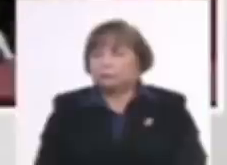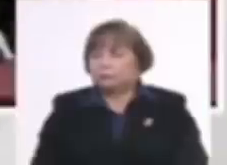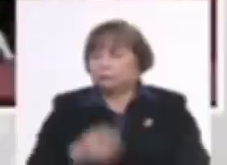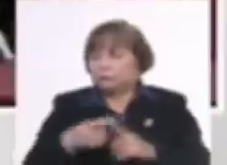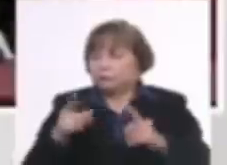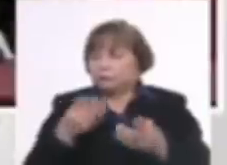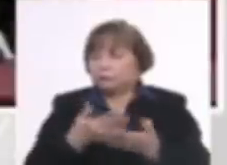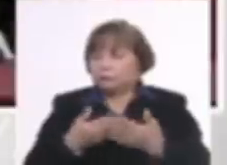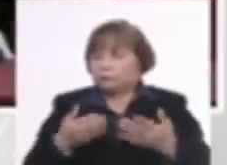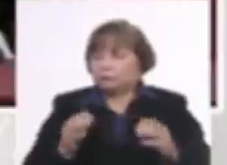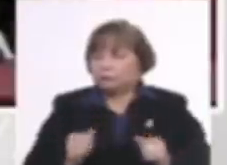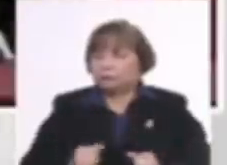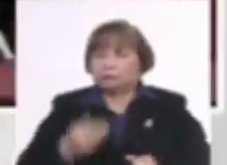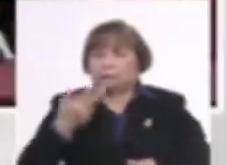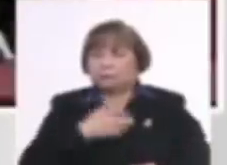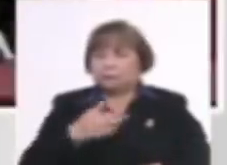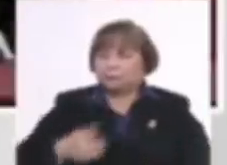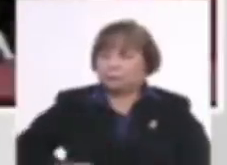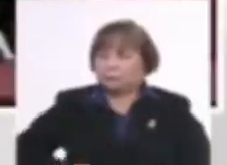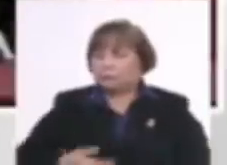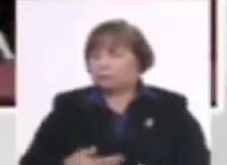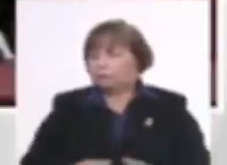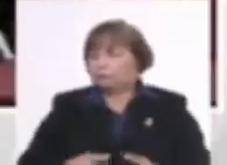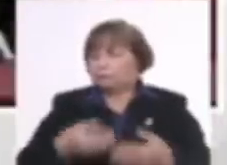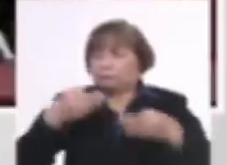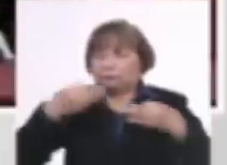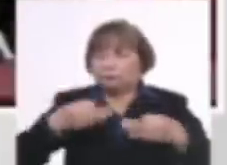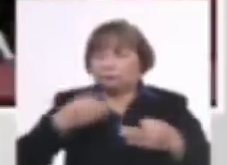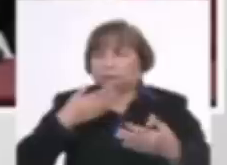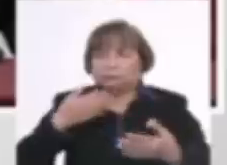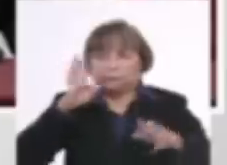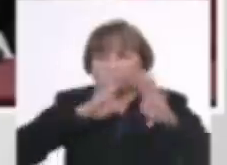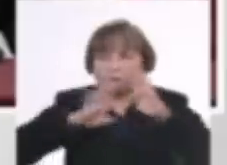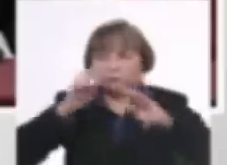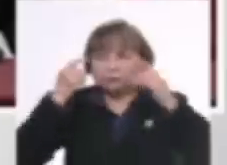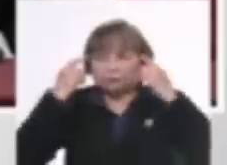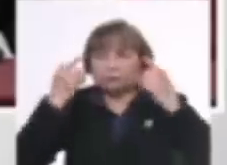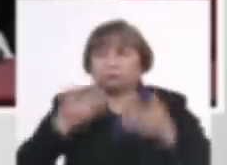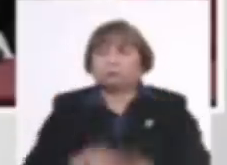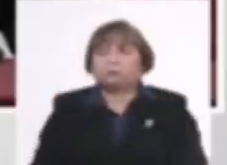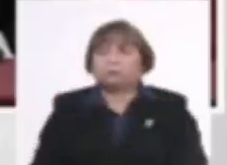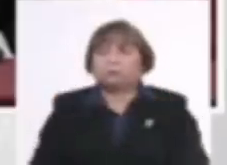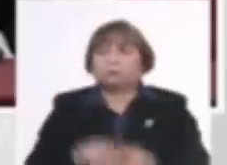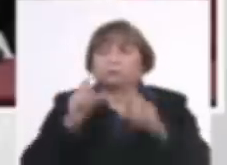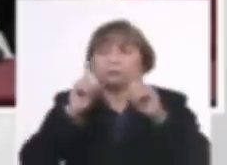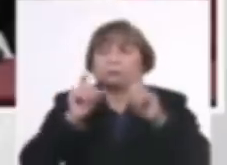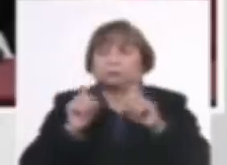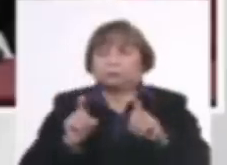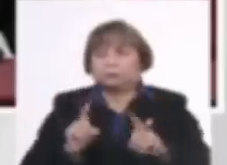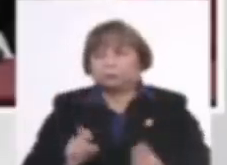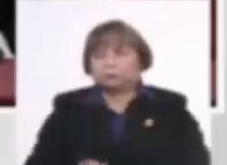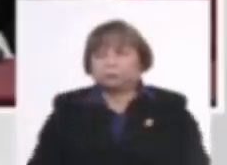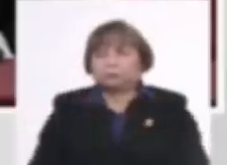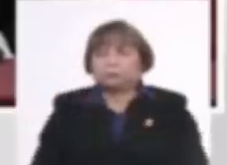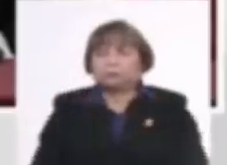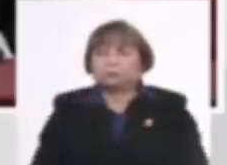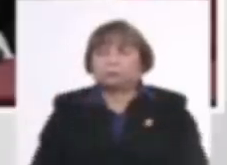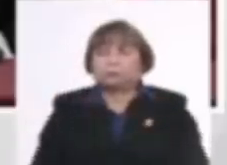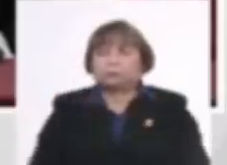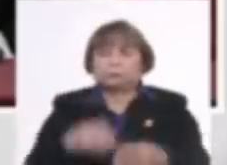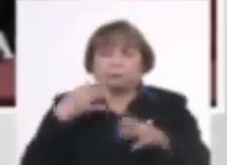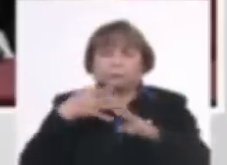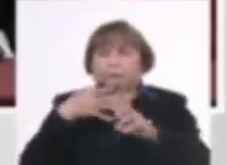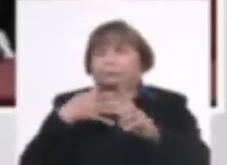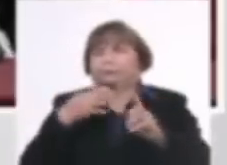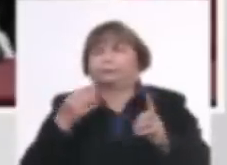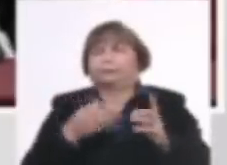Sin embargo, presidente, de verdad me preocupan las preguntas